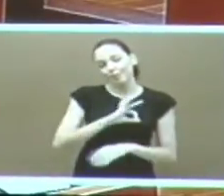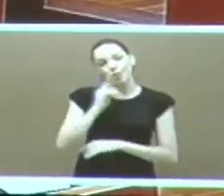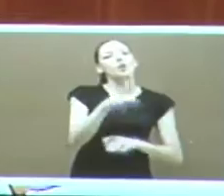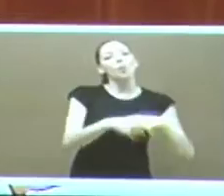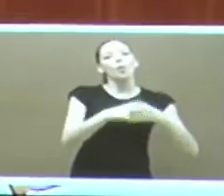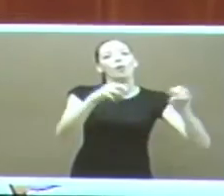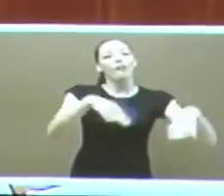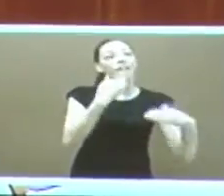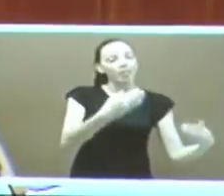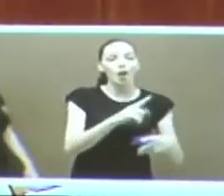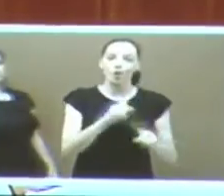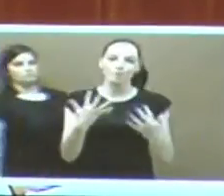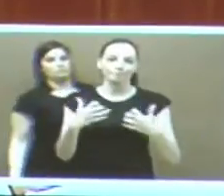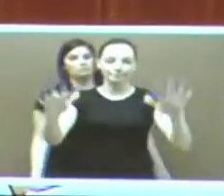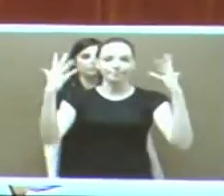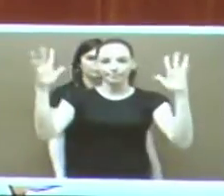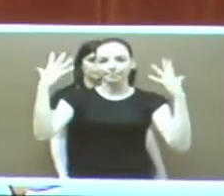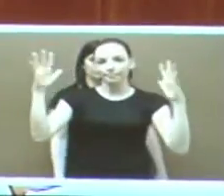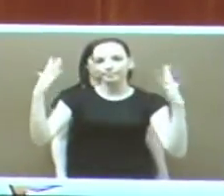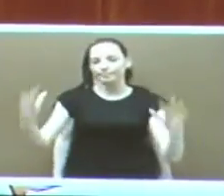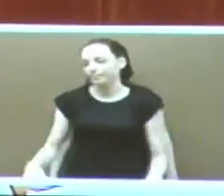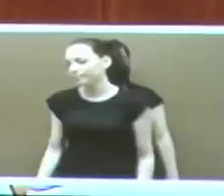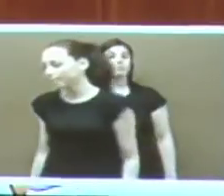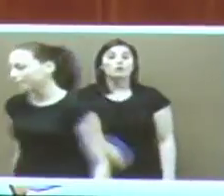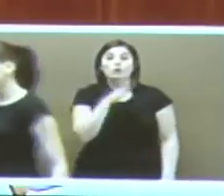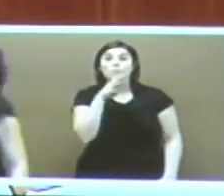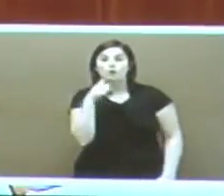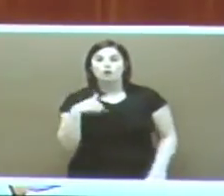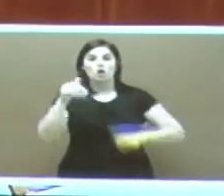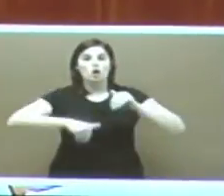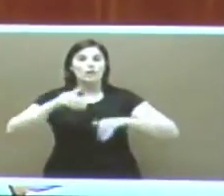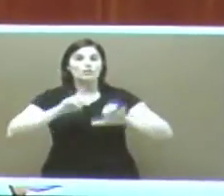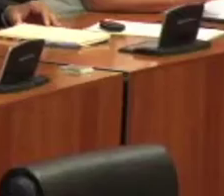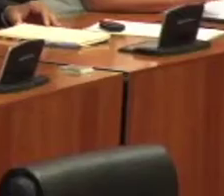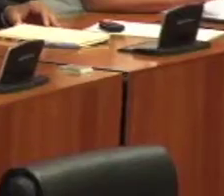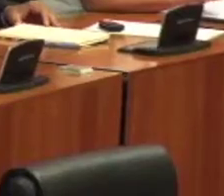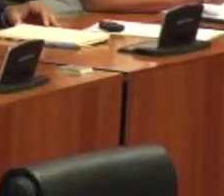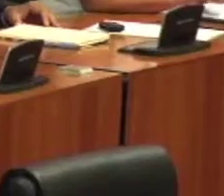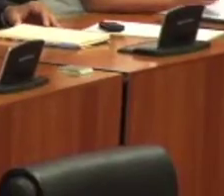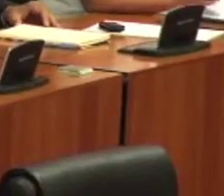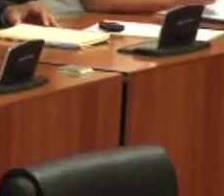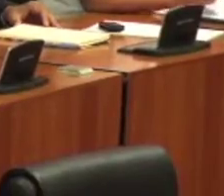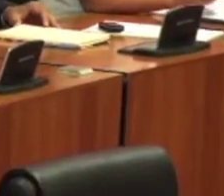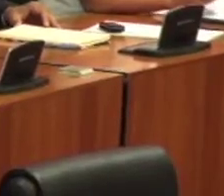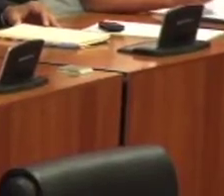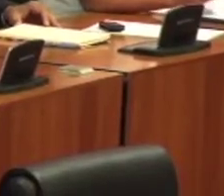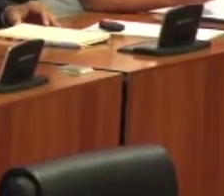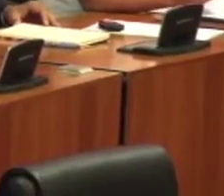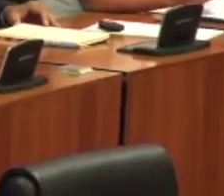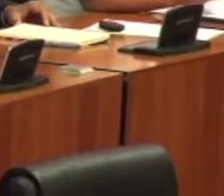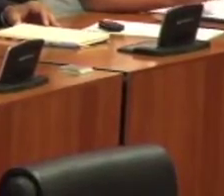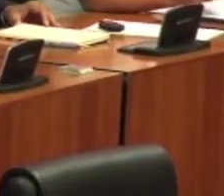mejora el nivel de riqueza y creación de empleo. Afirmaba que el plan que ayer se presentaba es un plan de empresas y emprendedores, del que se van a beneficiar